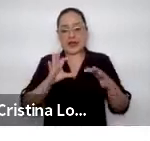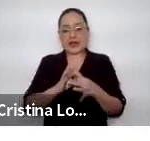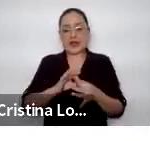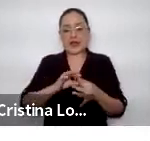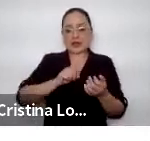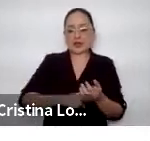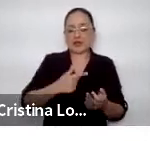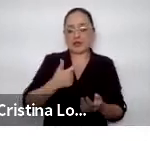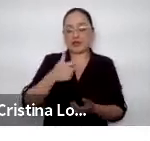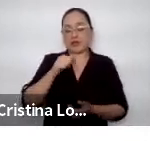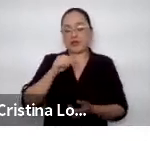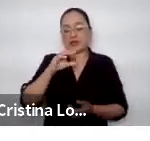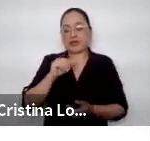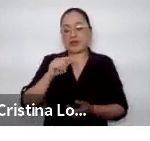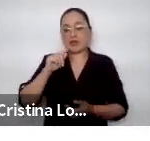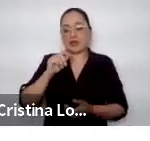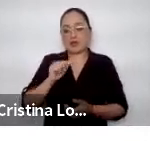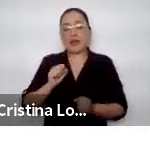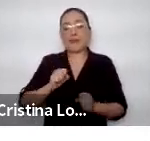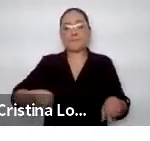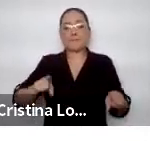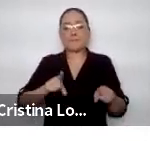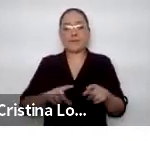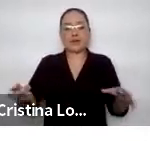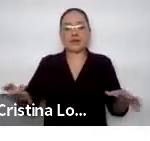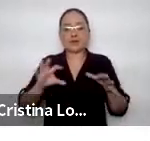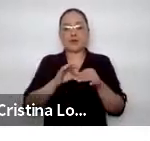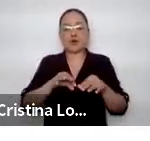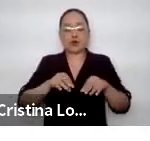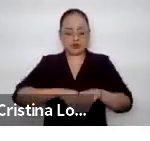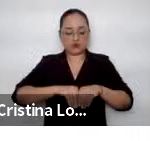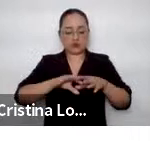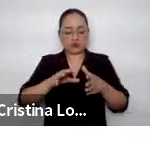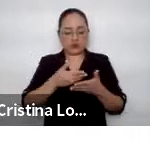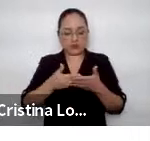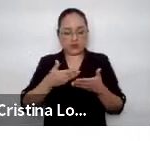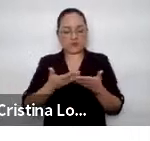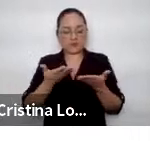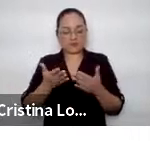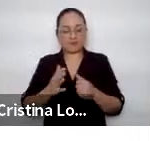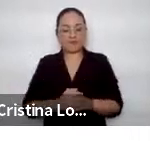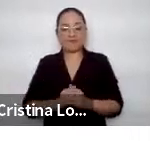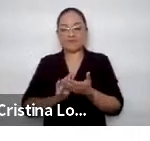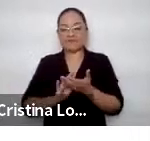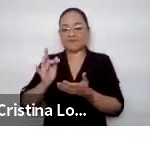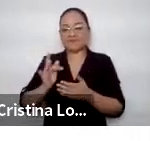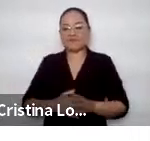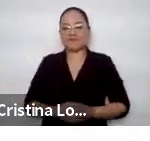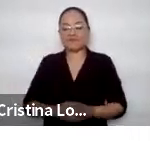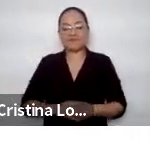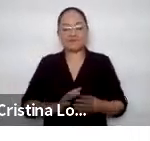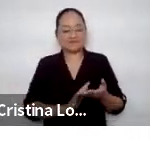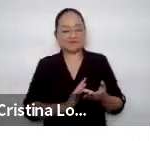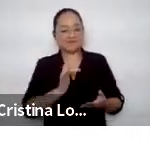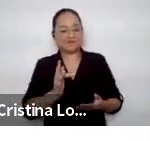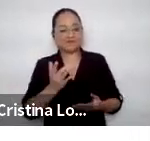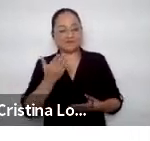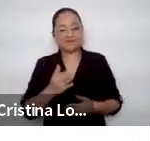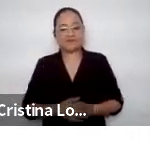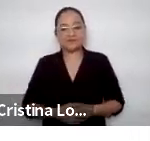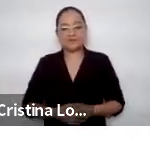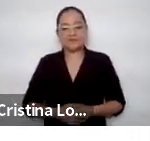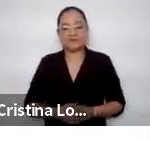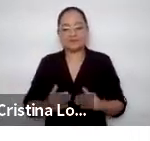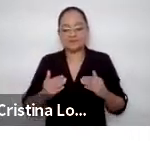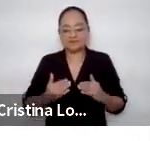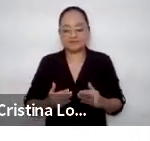y ahí ya se le da esa publicidad requerida actualmente. Gracias. Muchas gracias. También nos